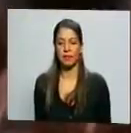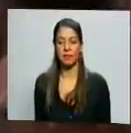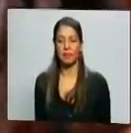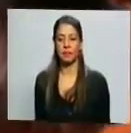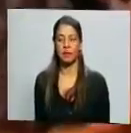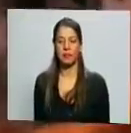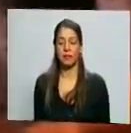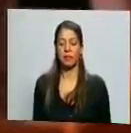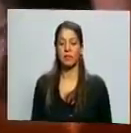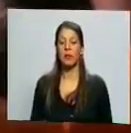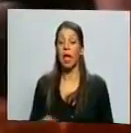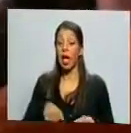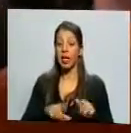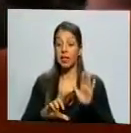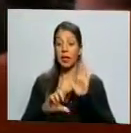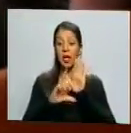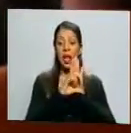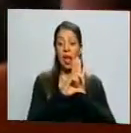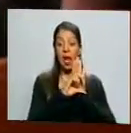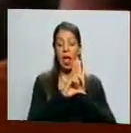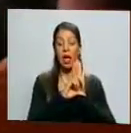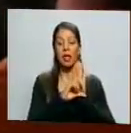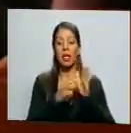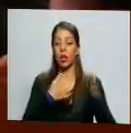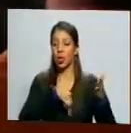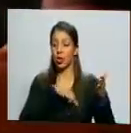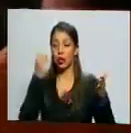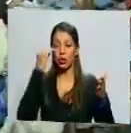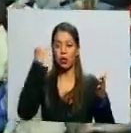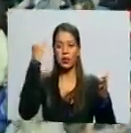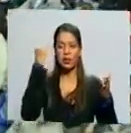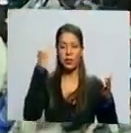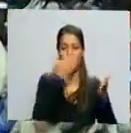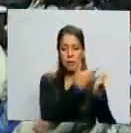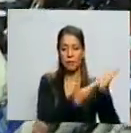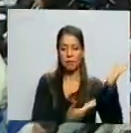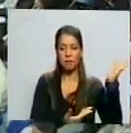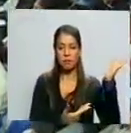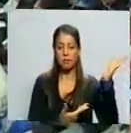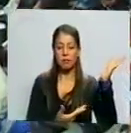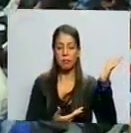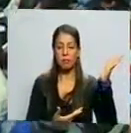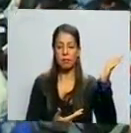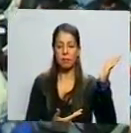Esta ley que traemos, compañeros,